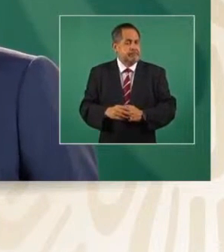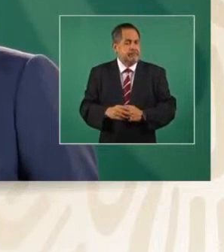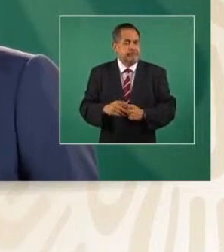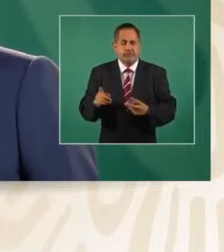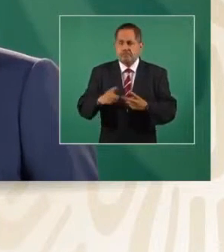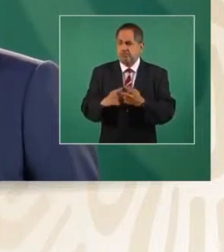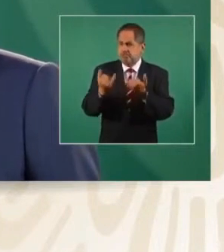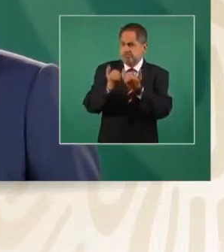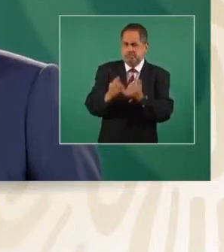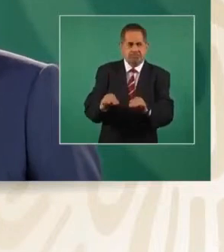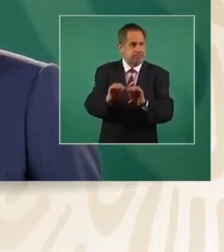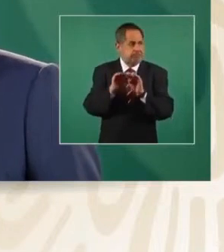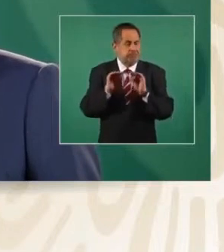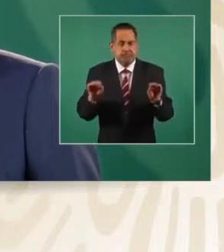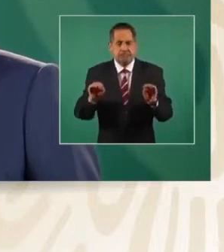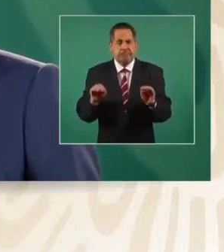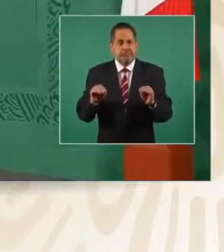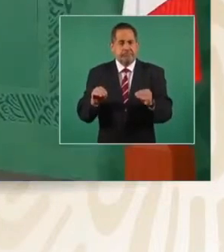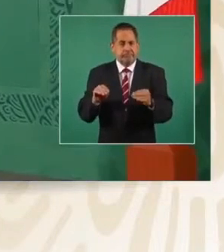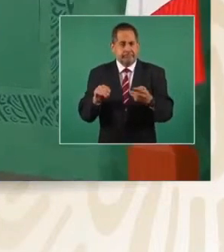la igualdad,